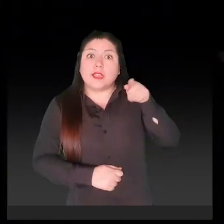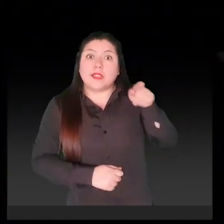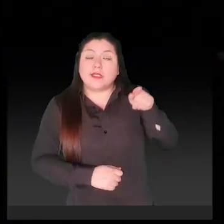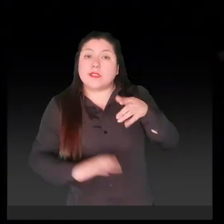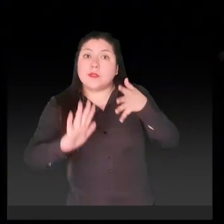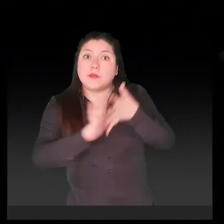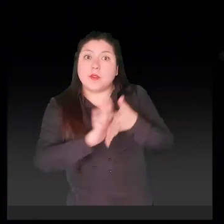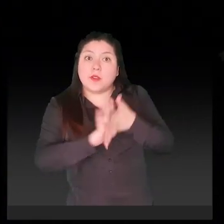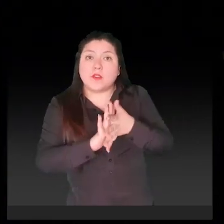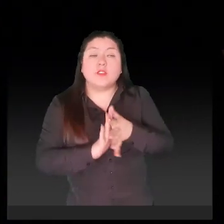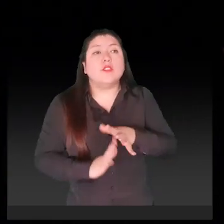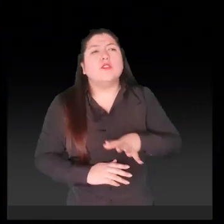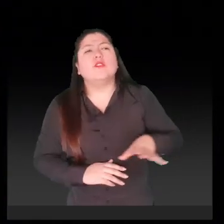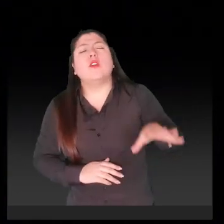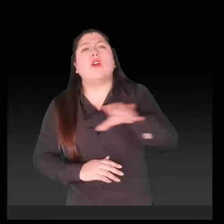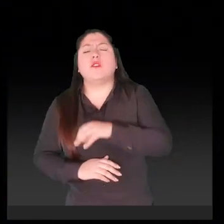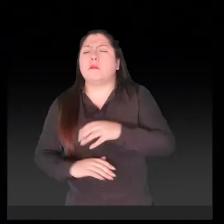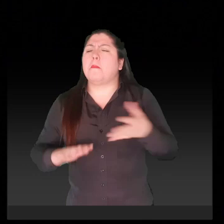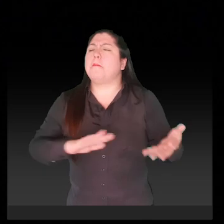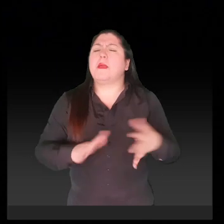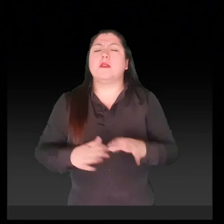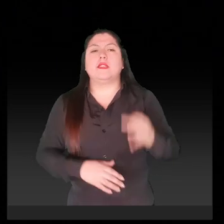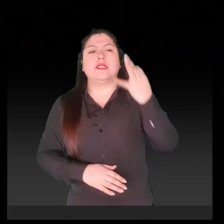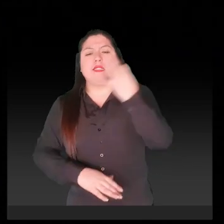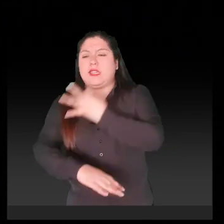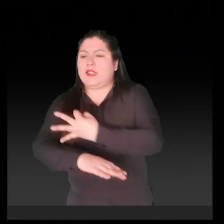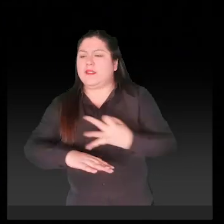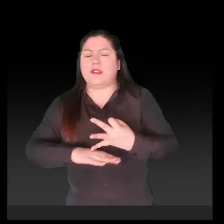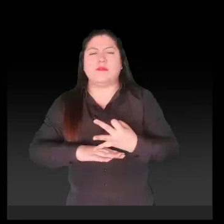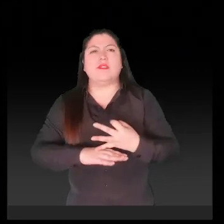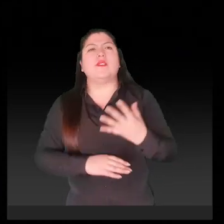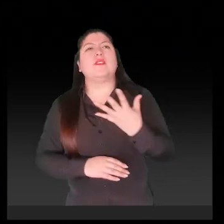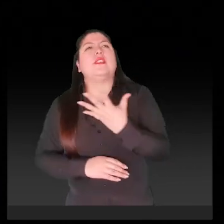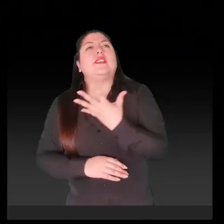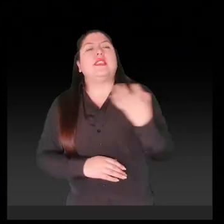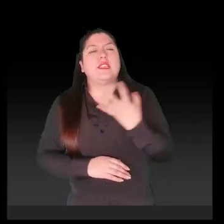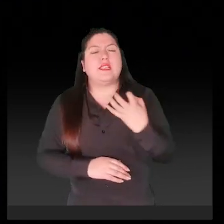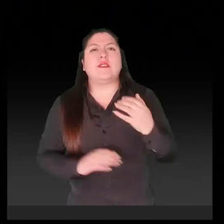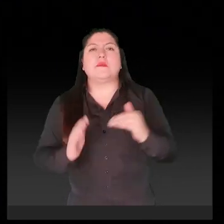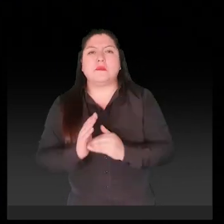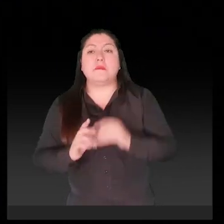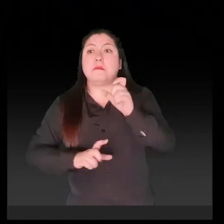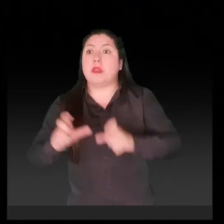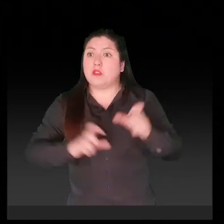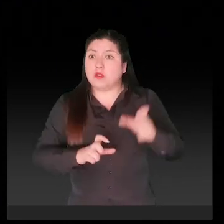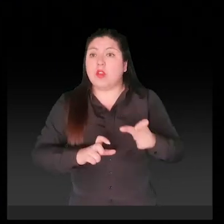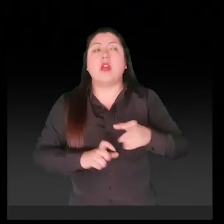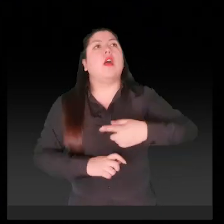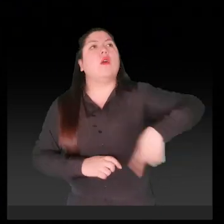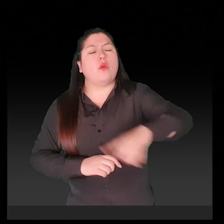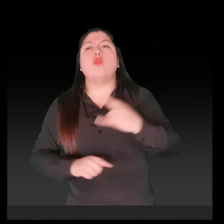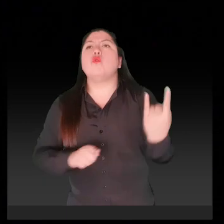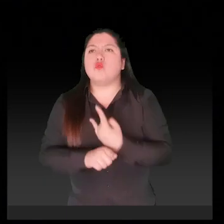Y con esto queremos decirle que más de 3 millones y medio de colombianos esperamos que